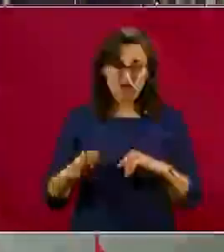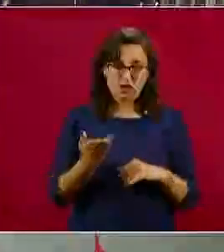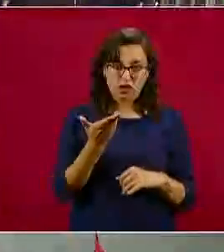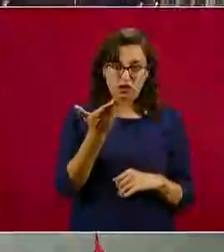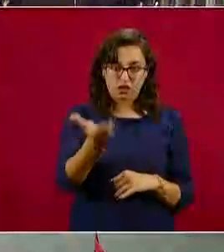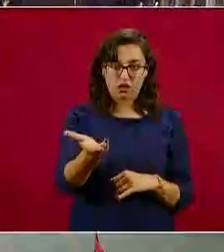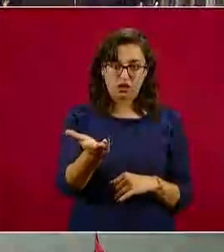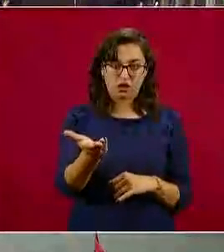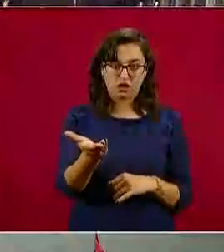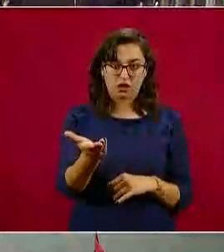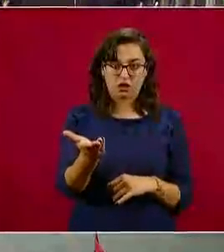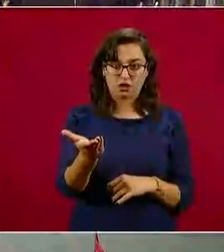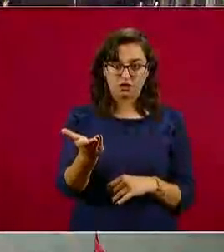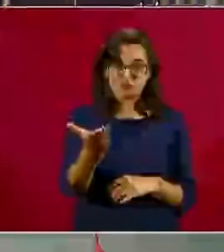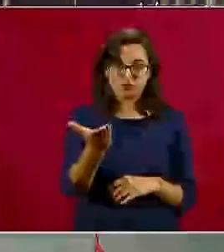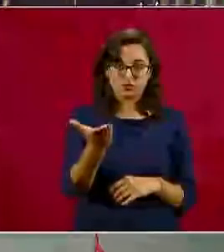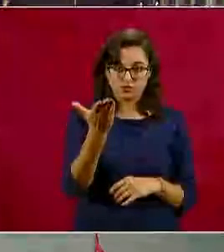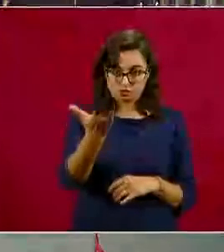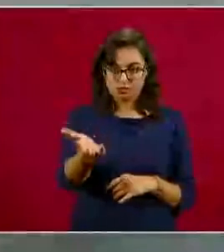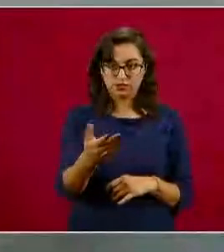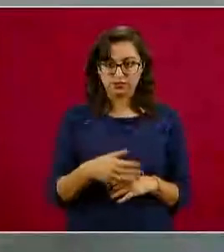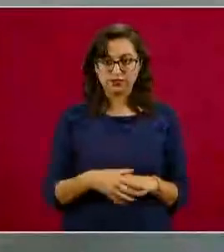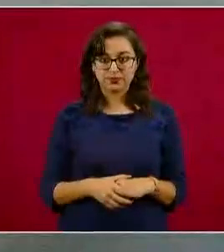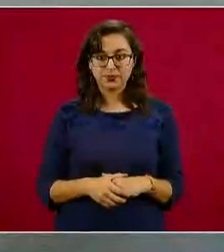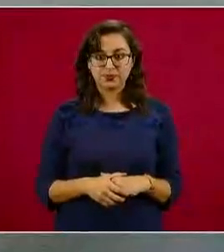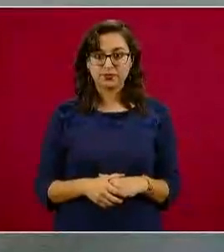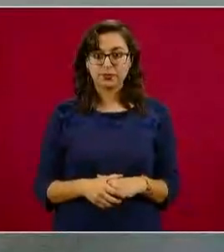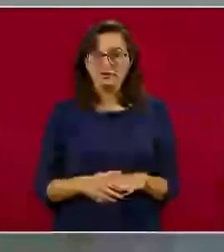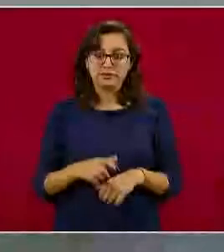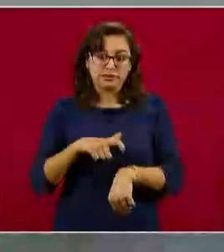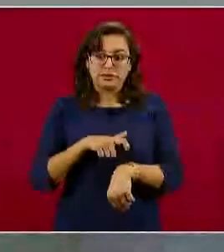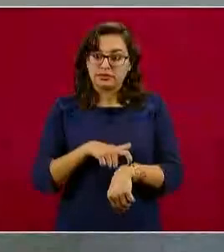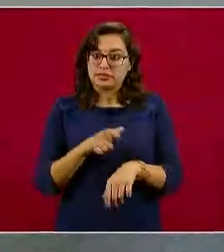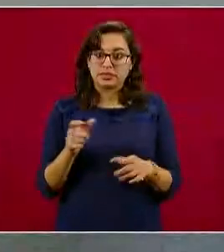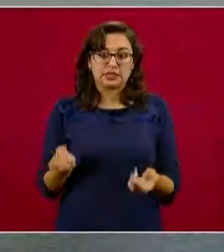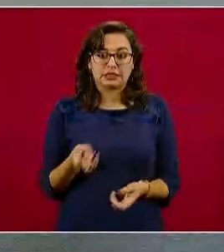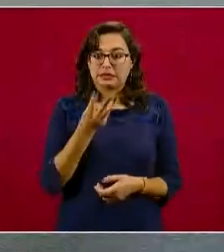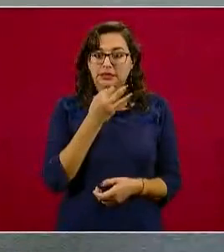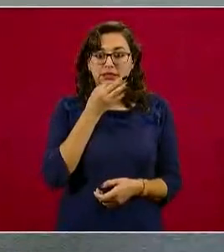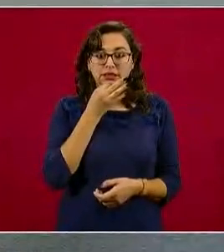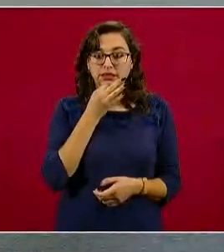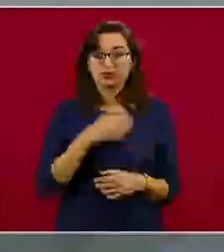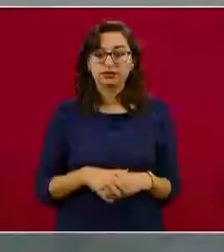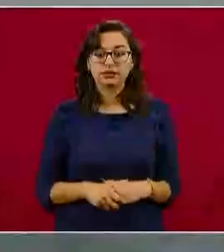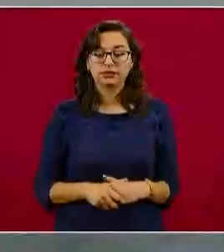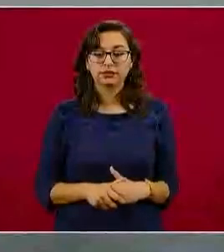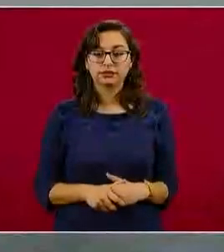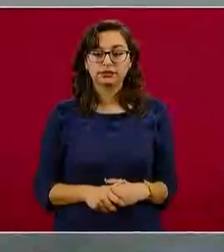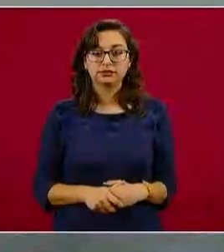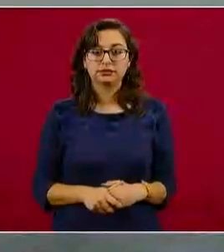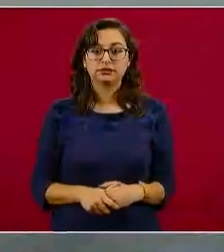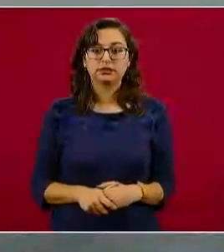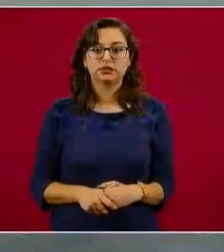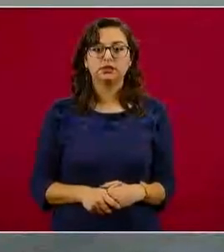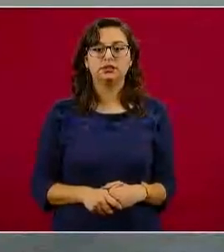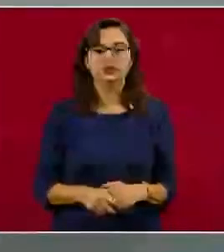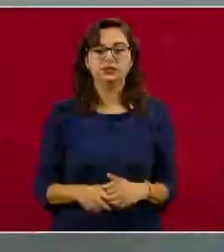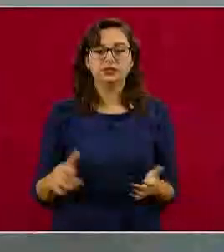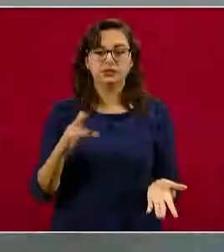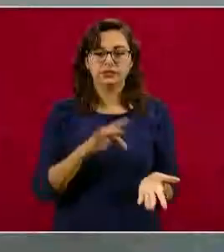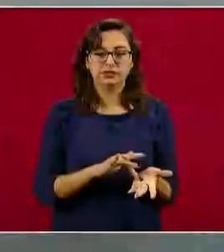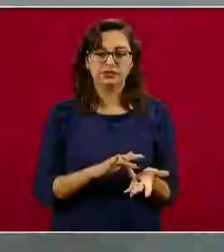a usted, porque nos queda poquito tiempo, nos quedan 3 minutos. Gracias, Reina Aide